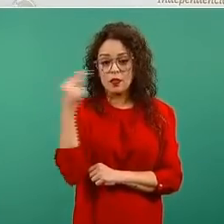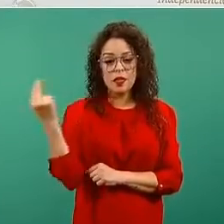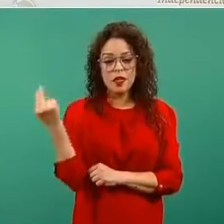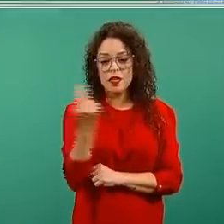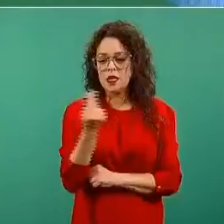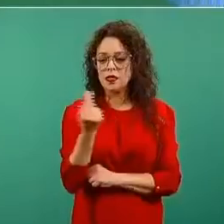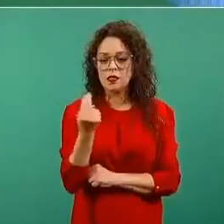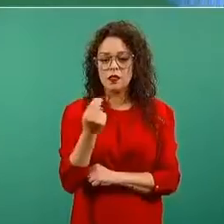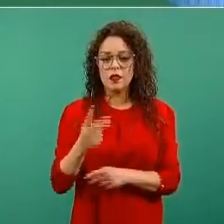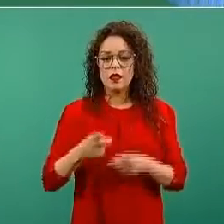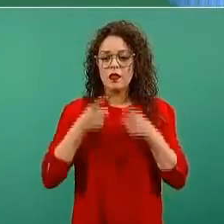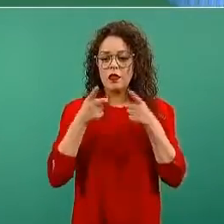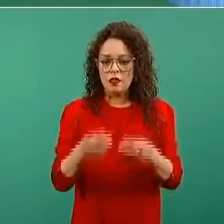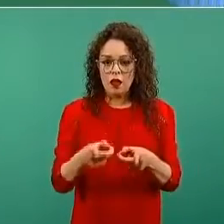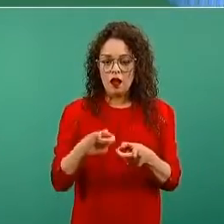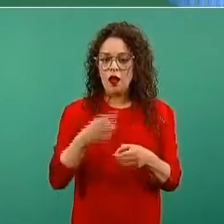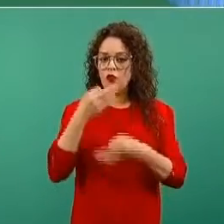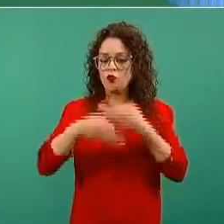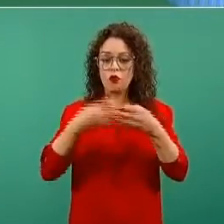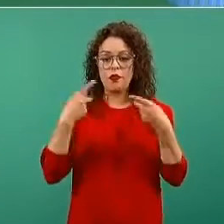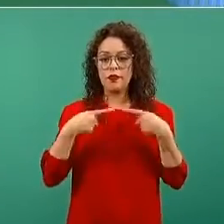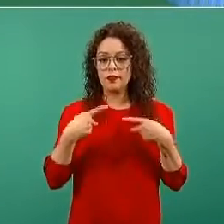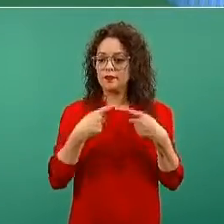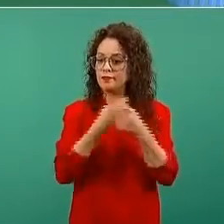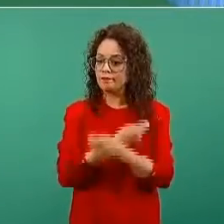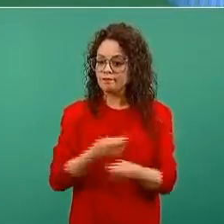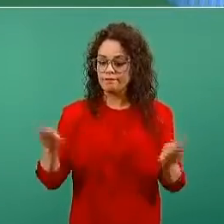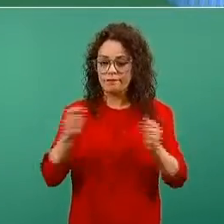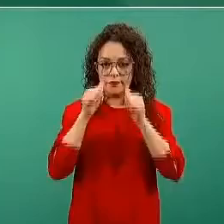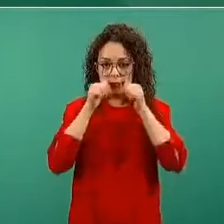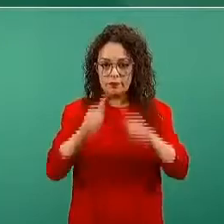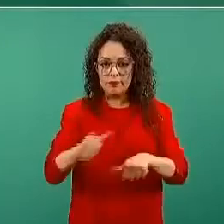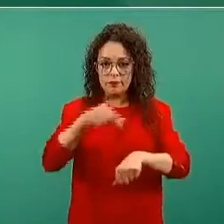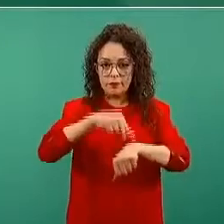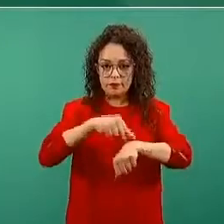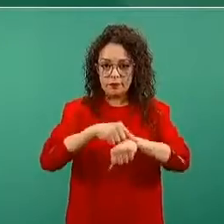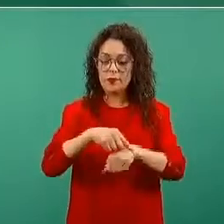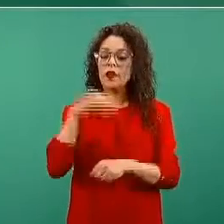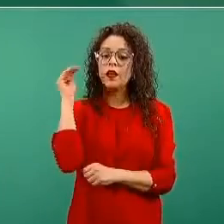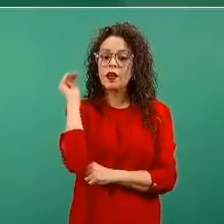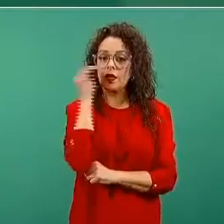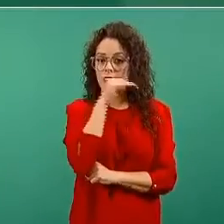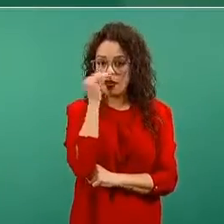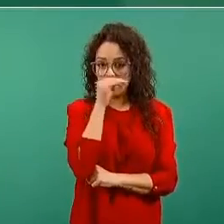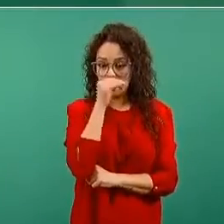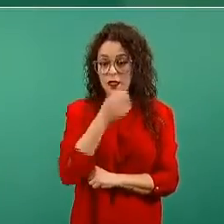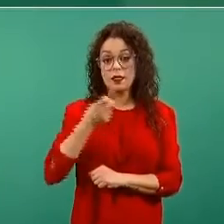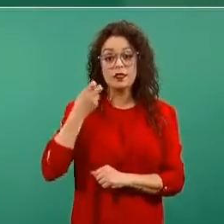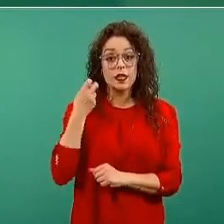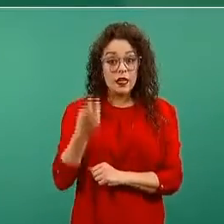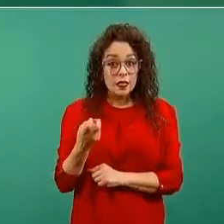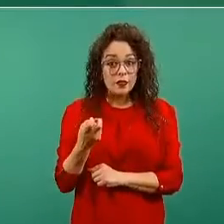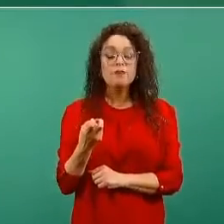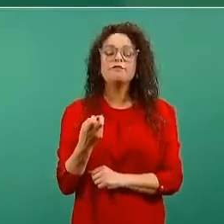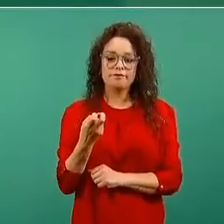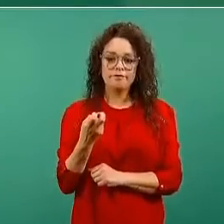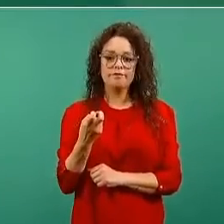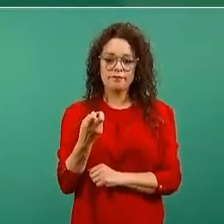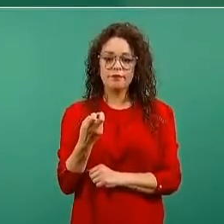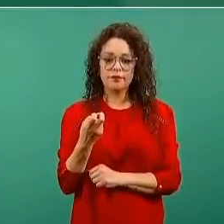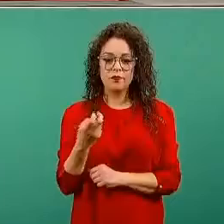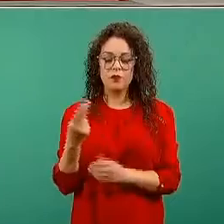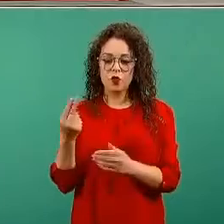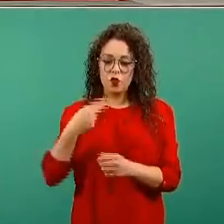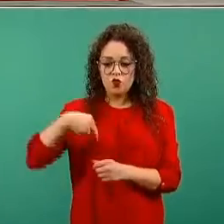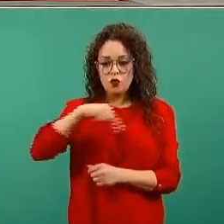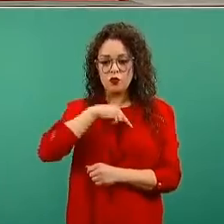sistema de cobertura universal y gratuito, y ese es el planteamiento programático del Gobierno de México en